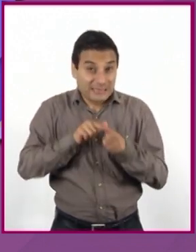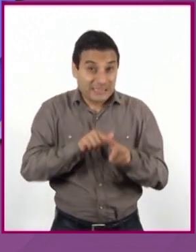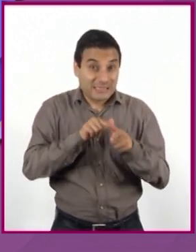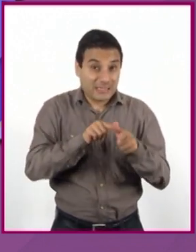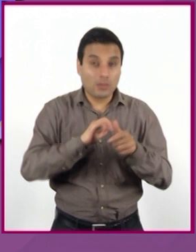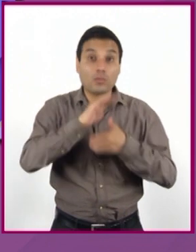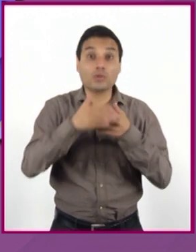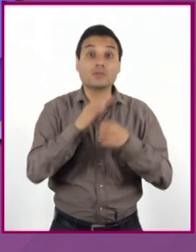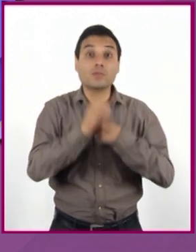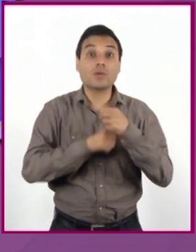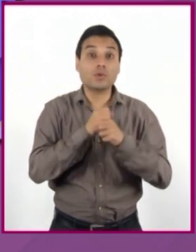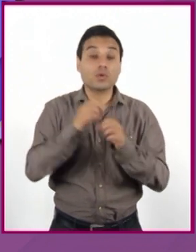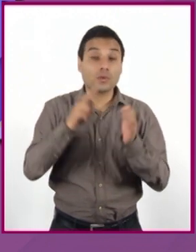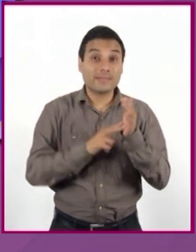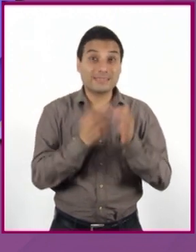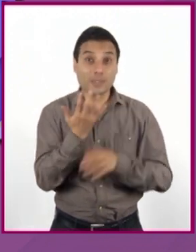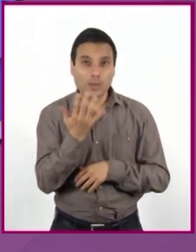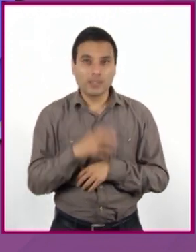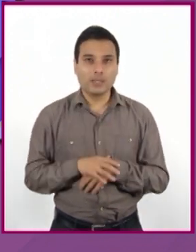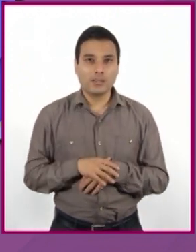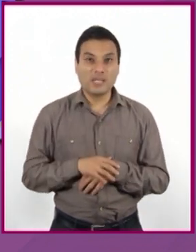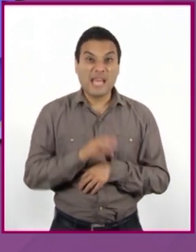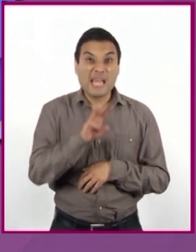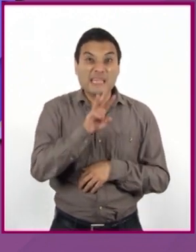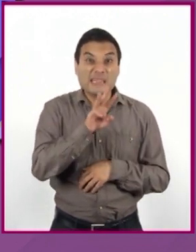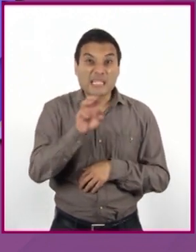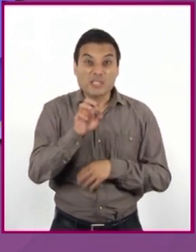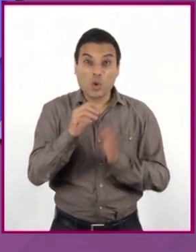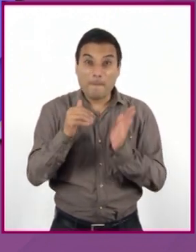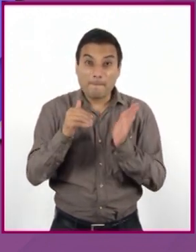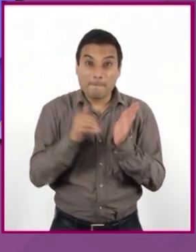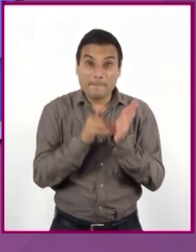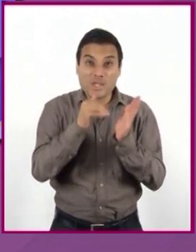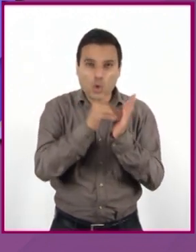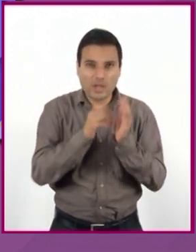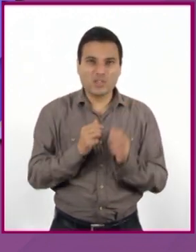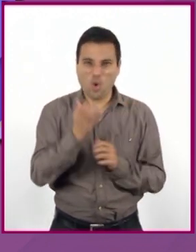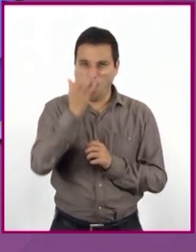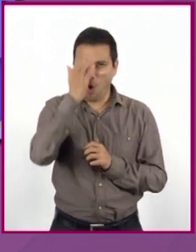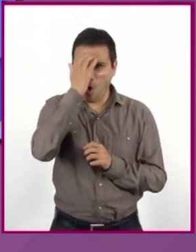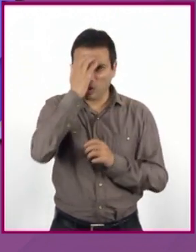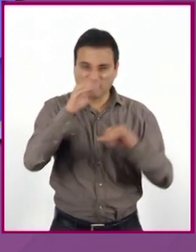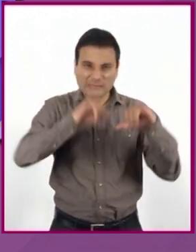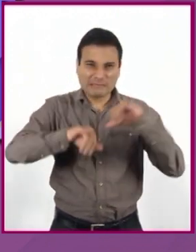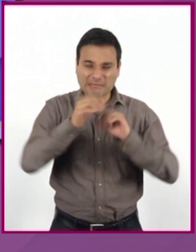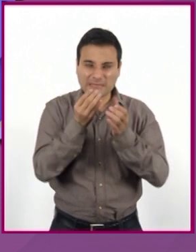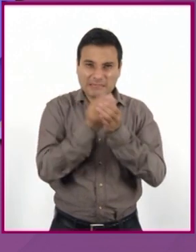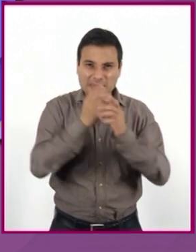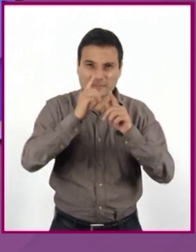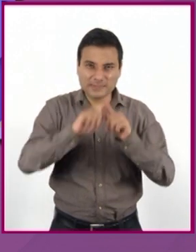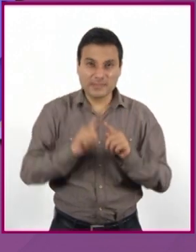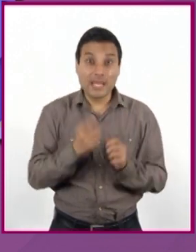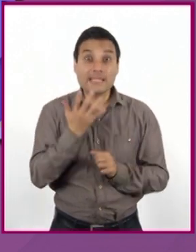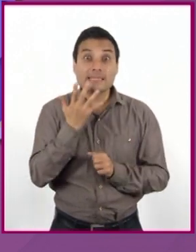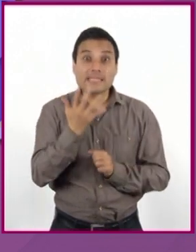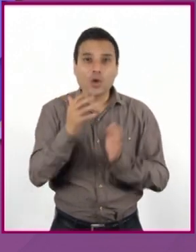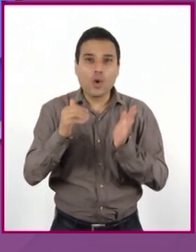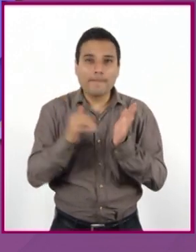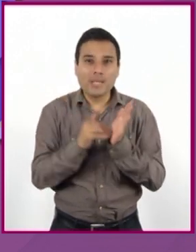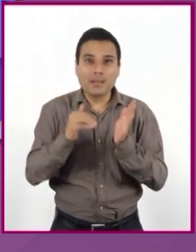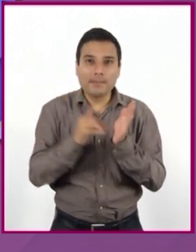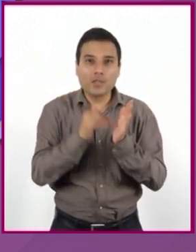año 2050 llegaremos a 300 millones de compuestos químicos diferentes y a 5.000 millones para